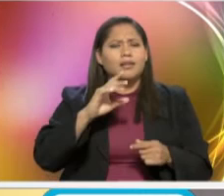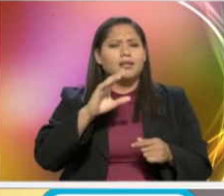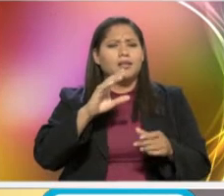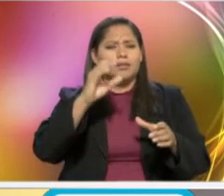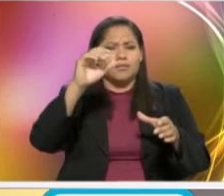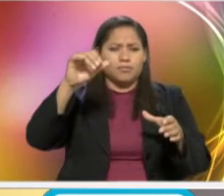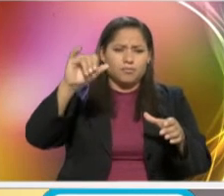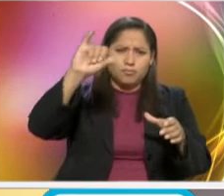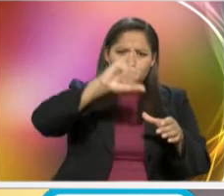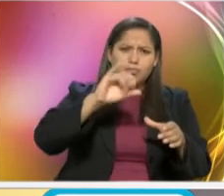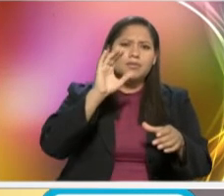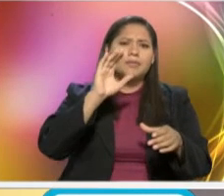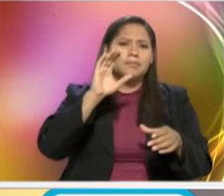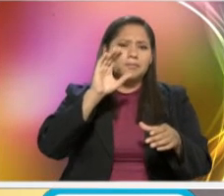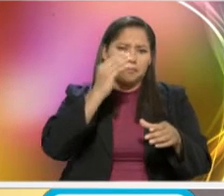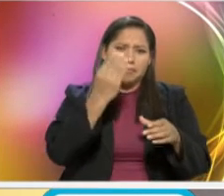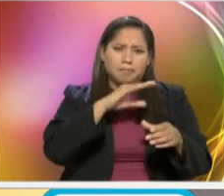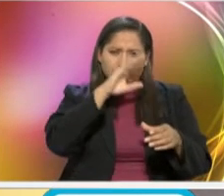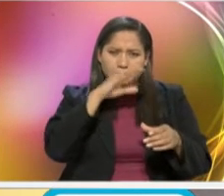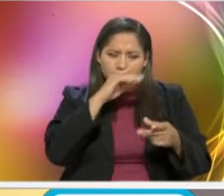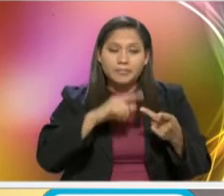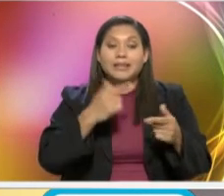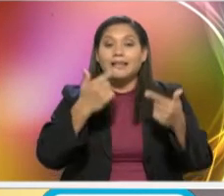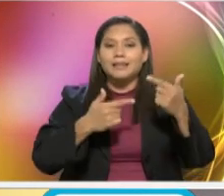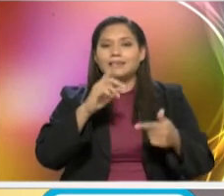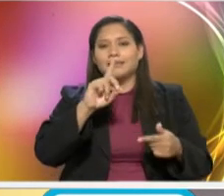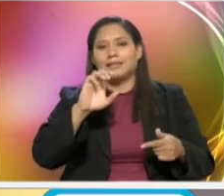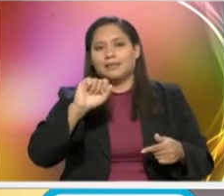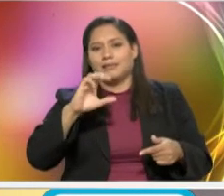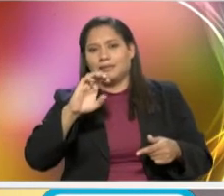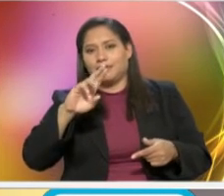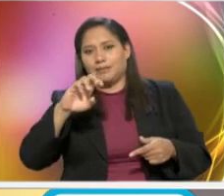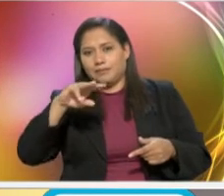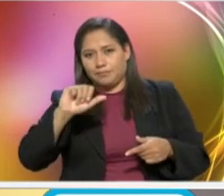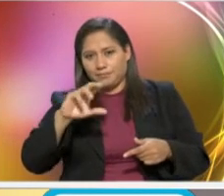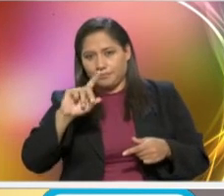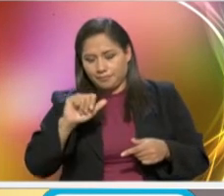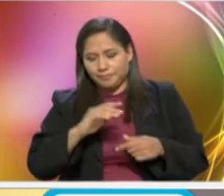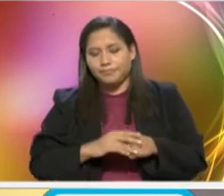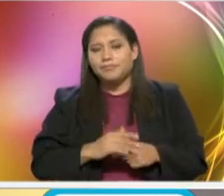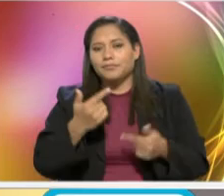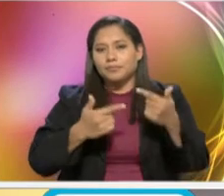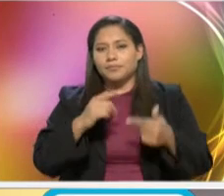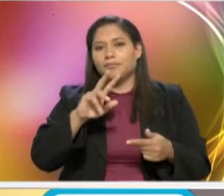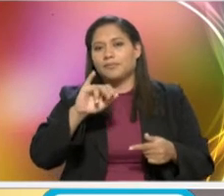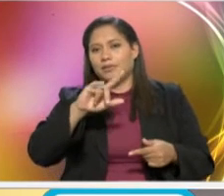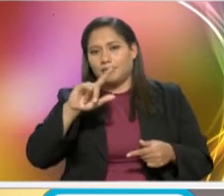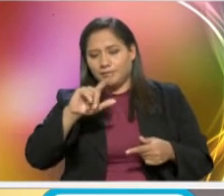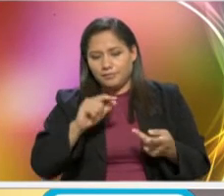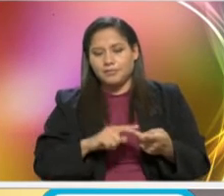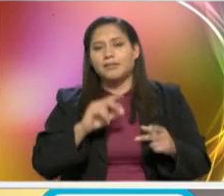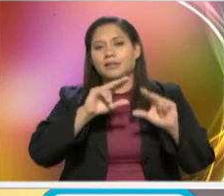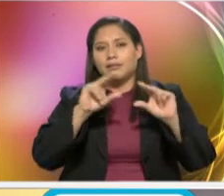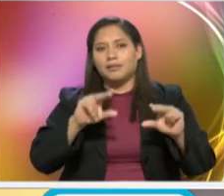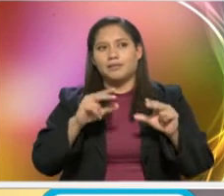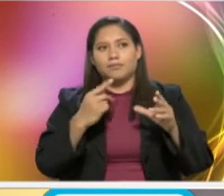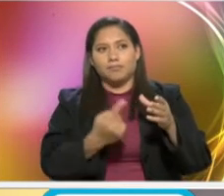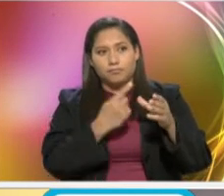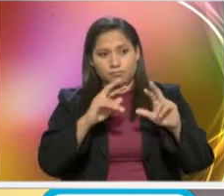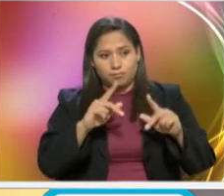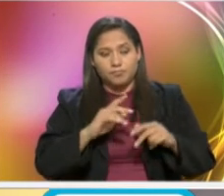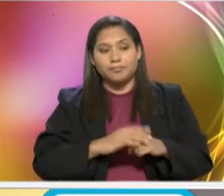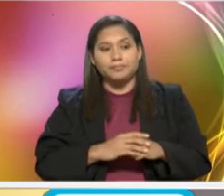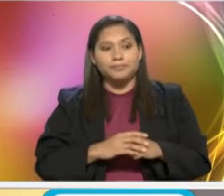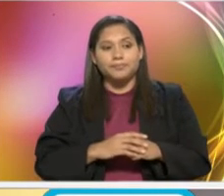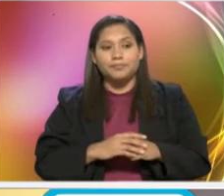mango, media taza de leche descremada, una cucharadita de vainilla, una taza de hielo molido y